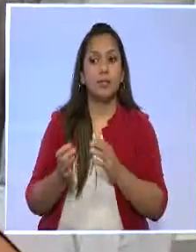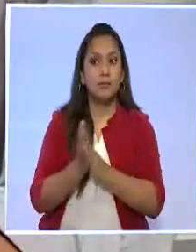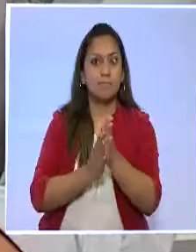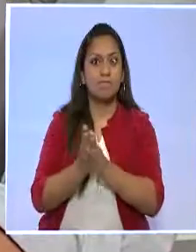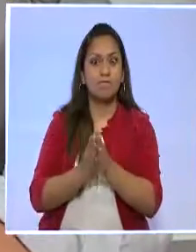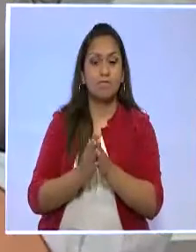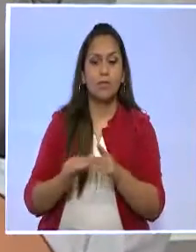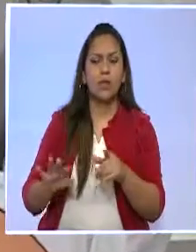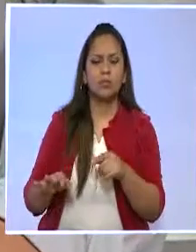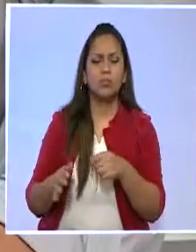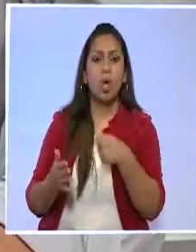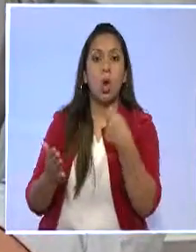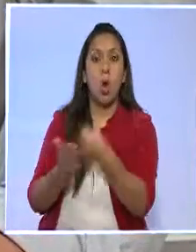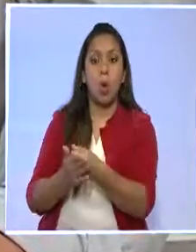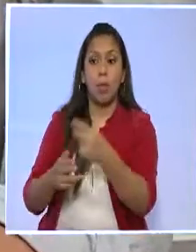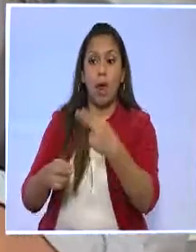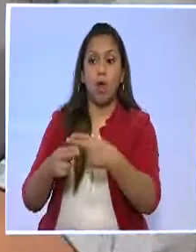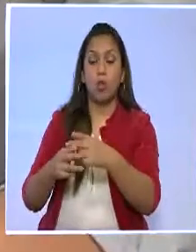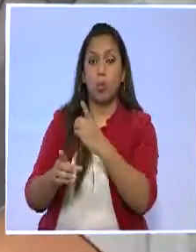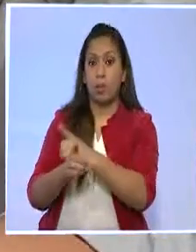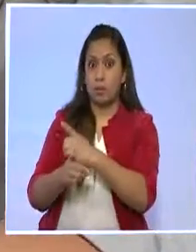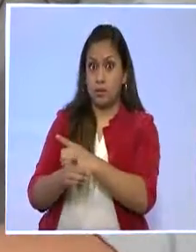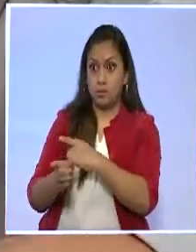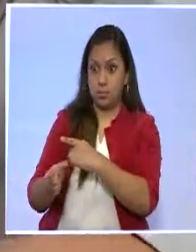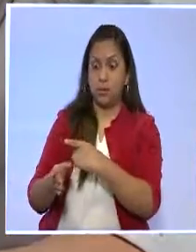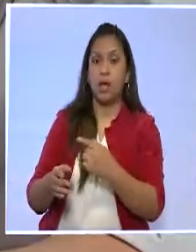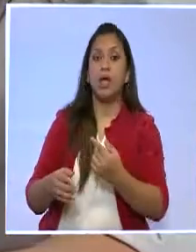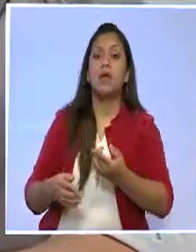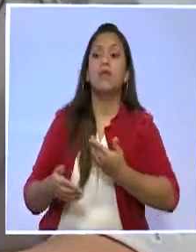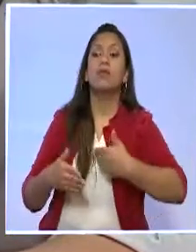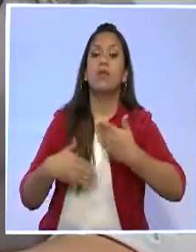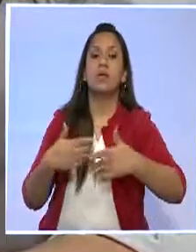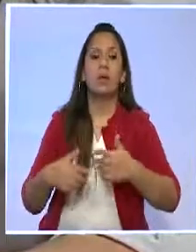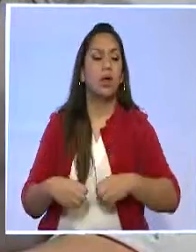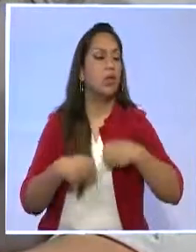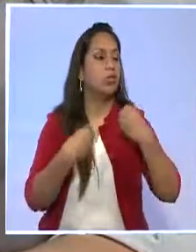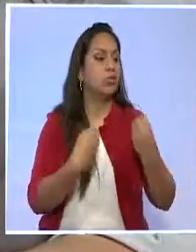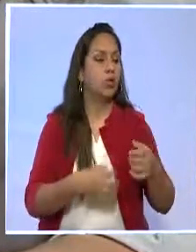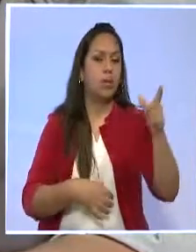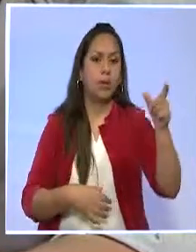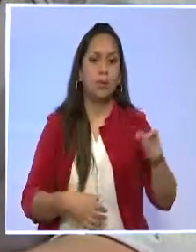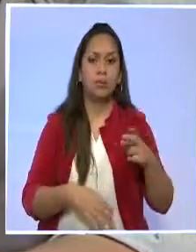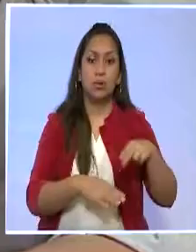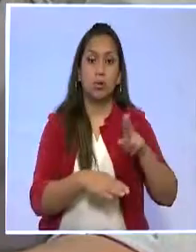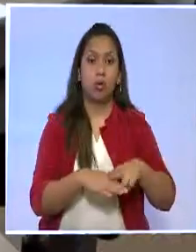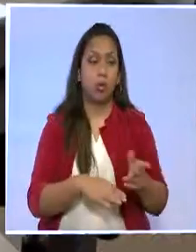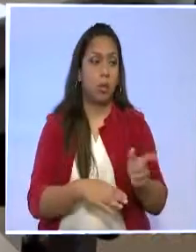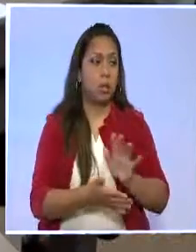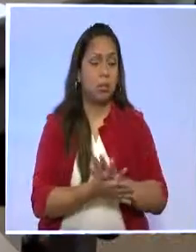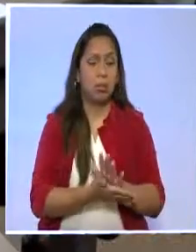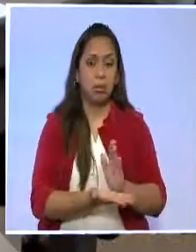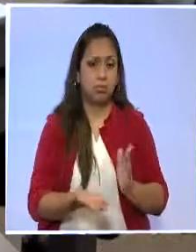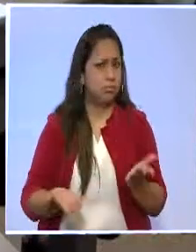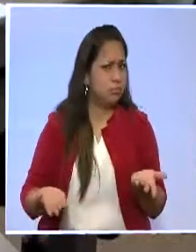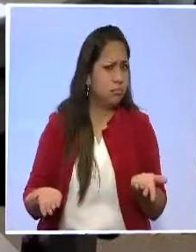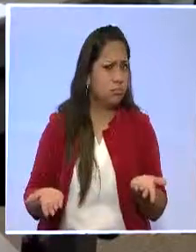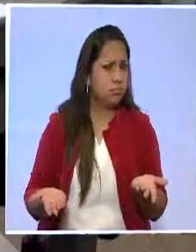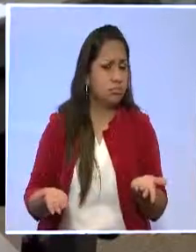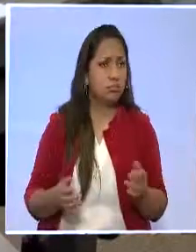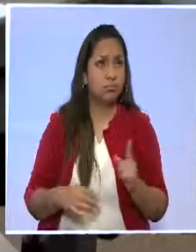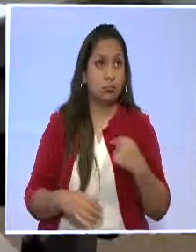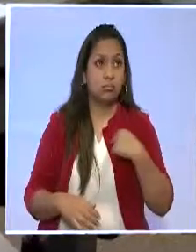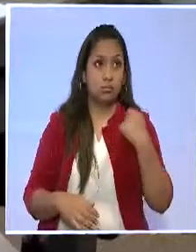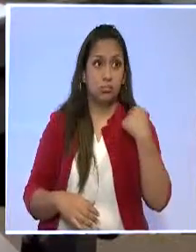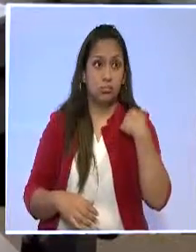de manera subrepticia es decir calladitos ese es un concepto que también se encuentra inversiones de si yo quiero hacer referencia a uno que yo me enteré